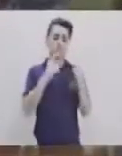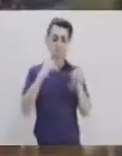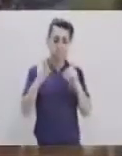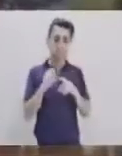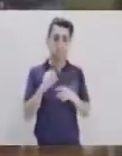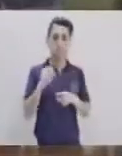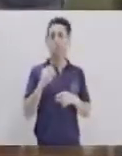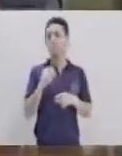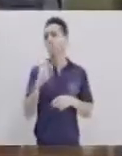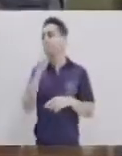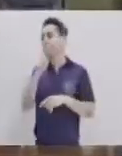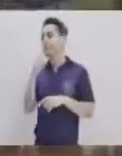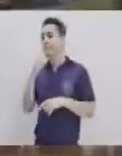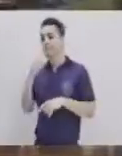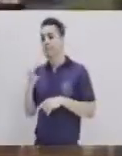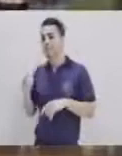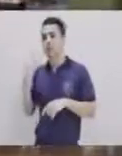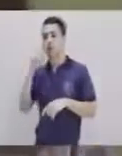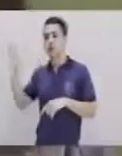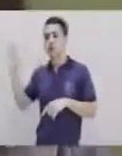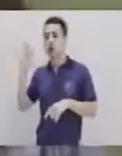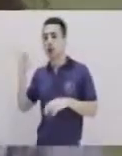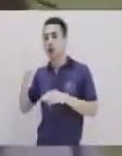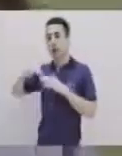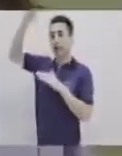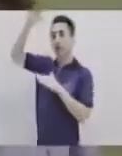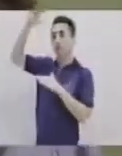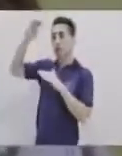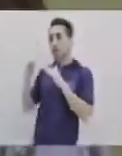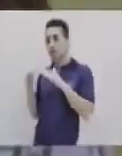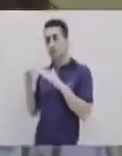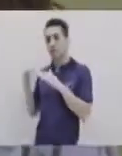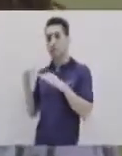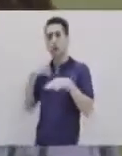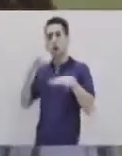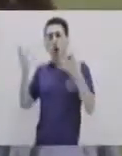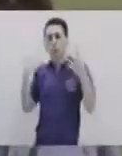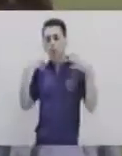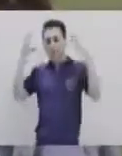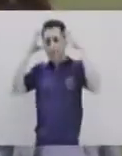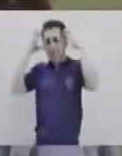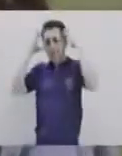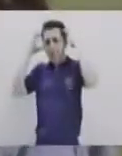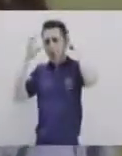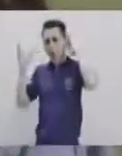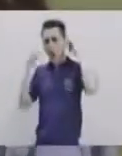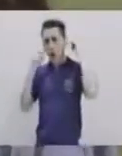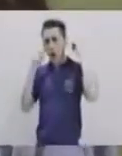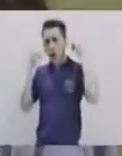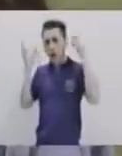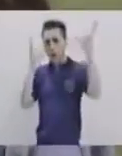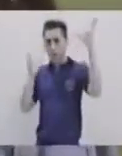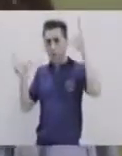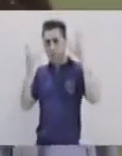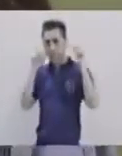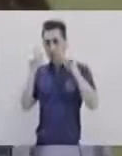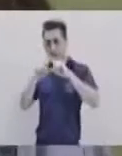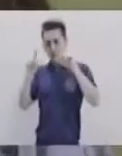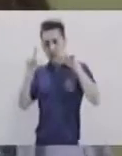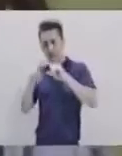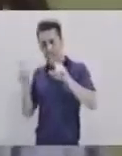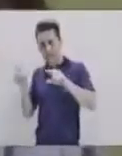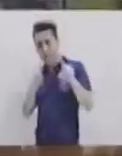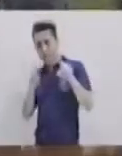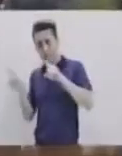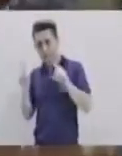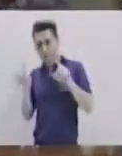pregunta. Usted mencionaba lo de los sonidos graves y agudos, o sea, ¿cómo nosotros, nuestro cerebro, nuestro oído, percibe la diferencia de estos dos